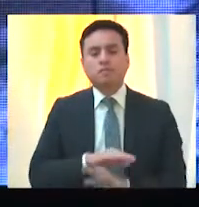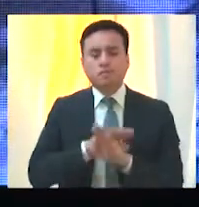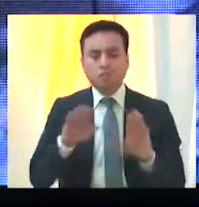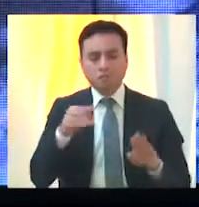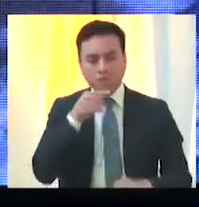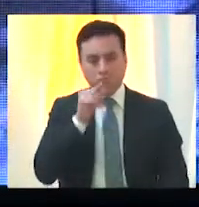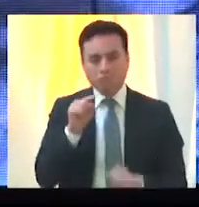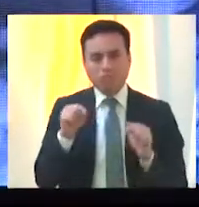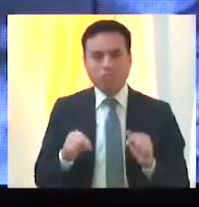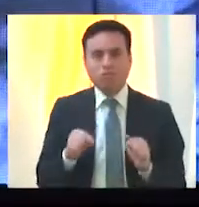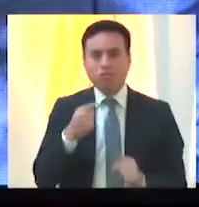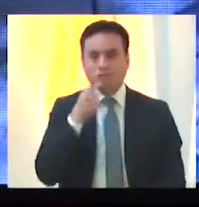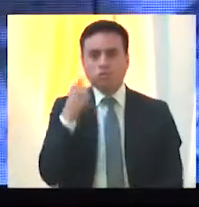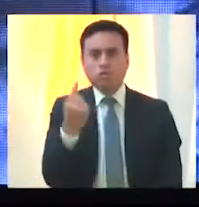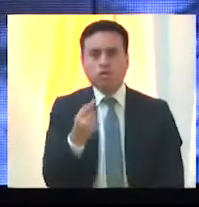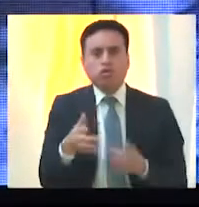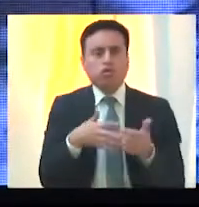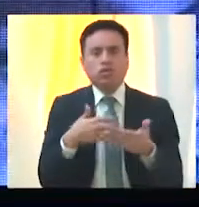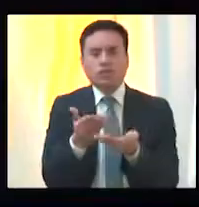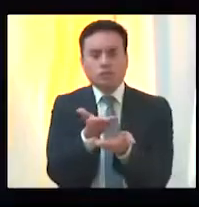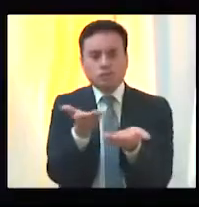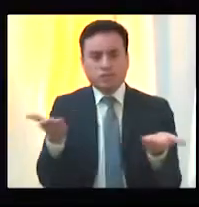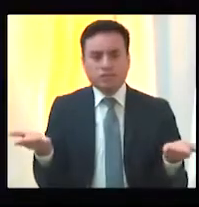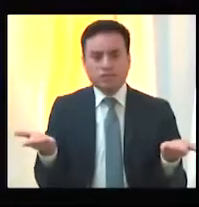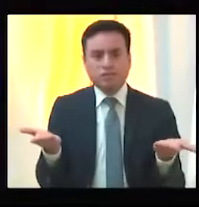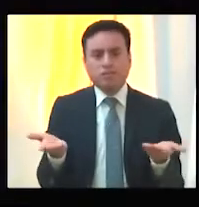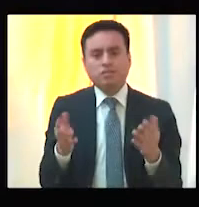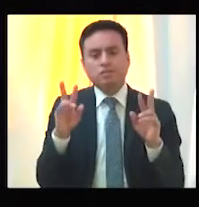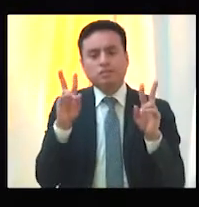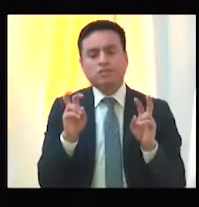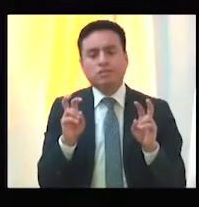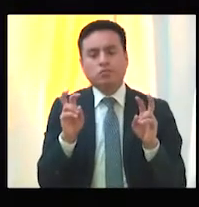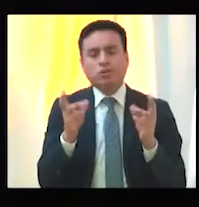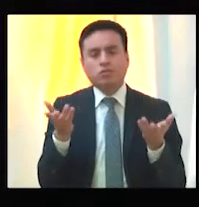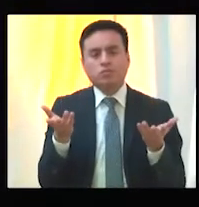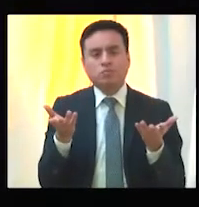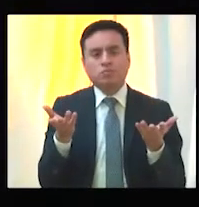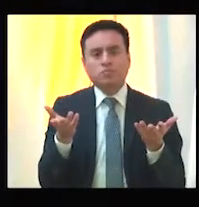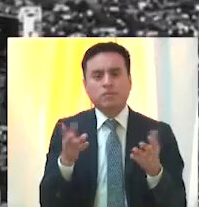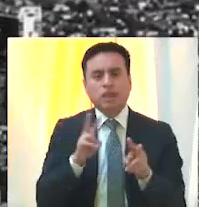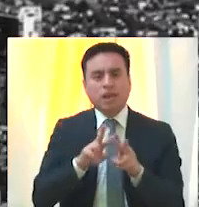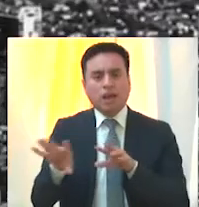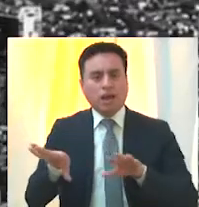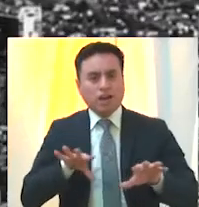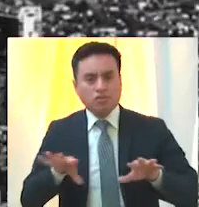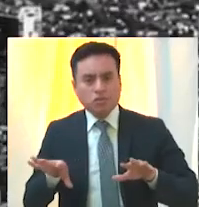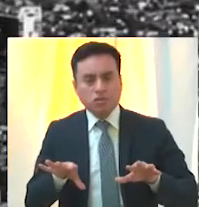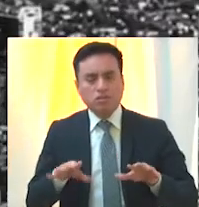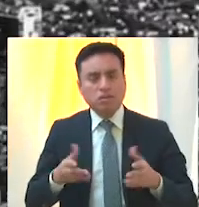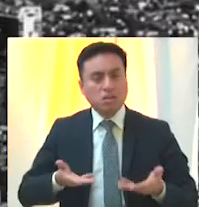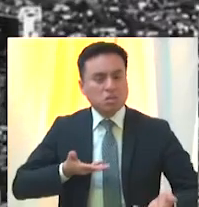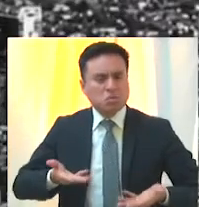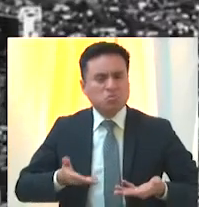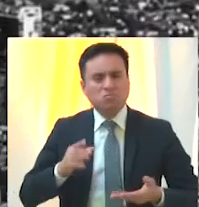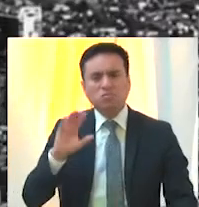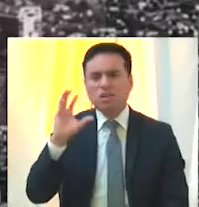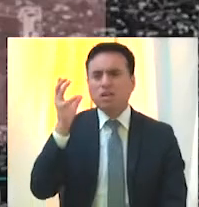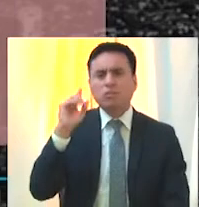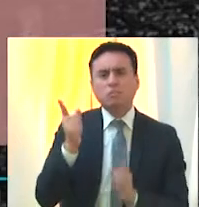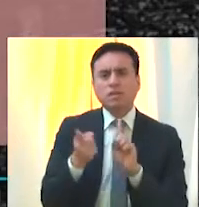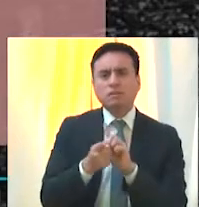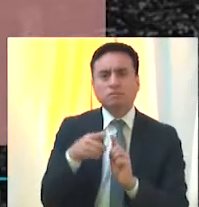esto preguntándole dónde están ustedes en cuanto a las acciones y a las actitudes frente al cambio